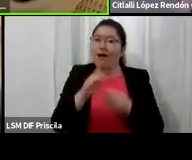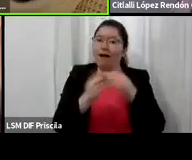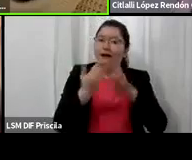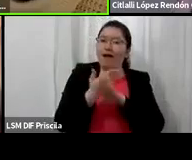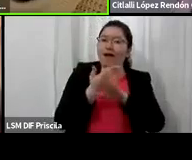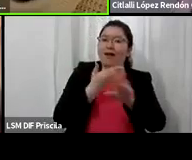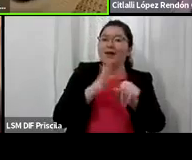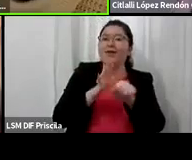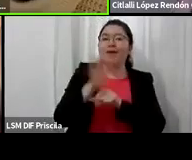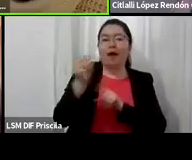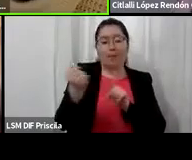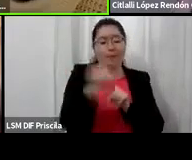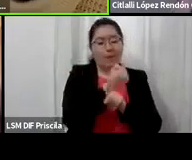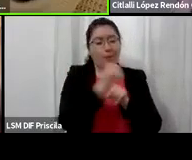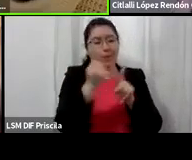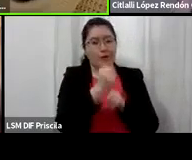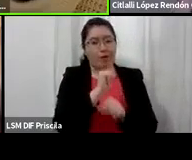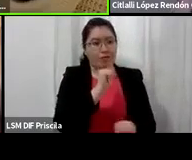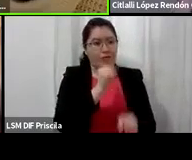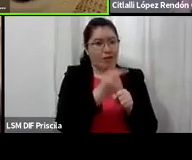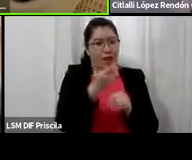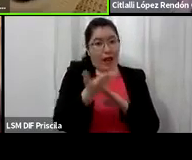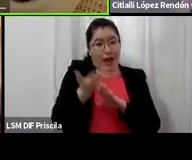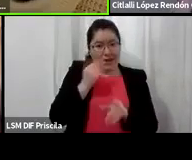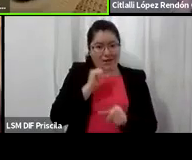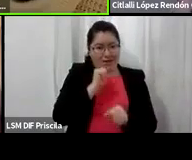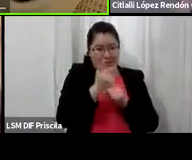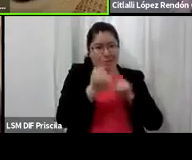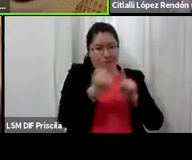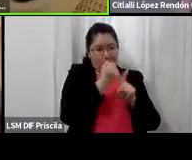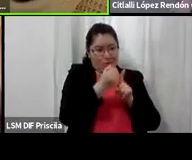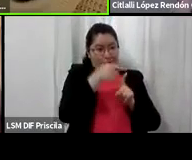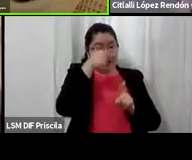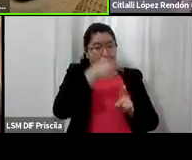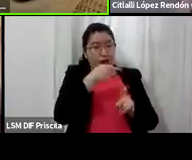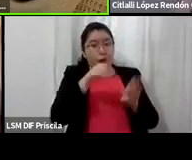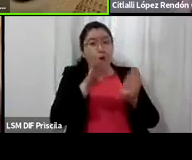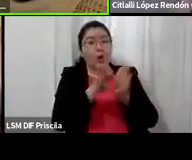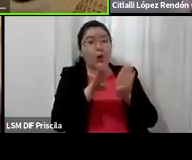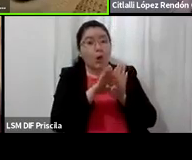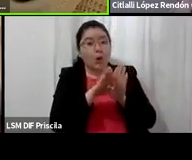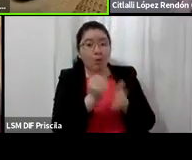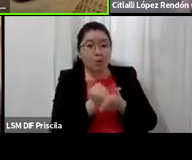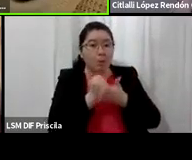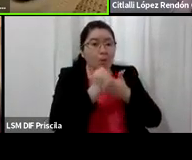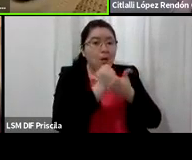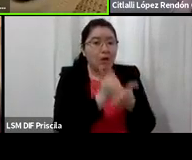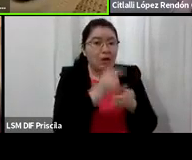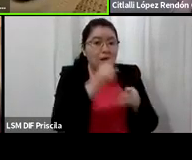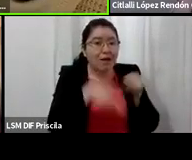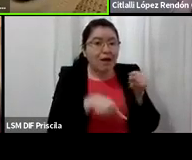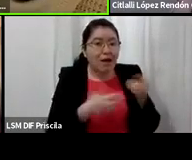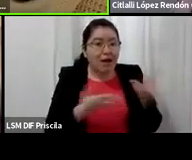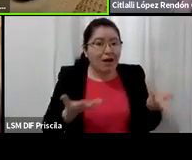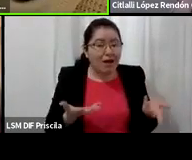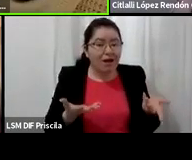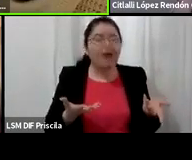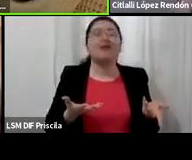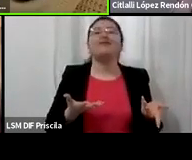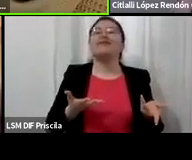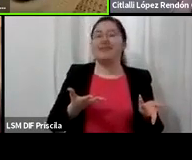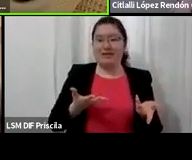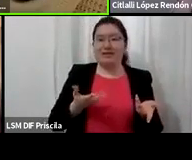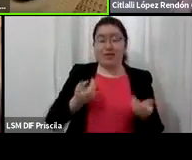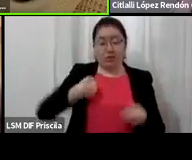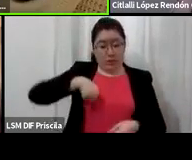la violencia que ya habían mapeado previamente. Entonces pienso que como organizaciones es importante quitarnos el miedo a